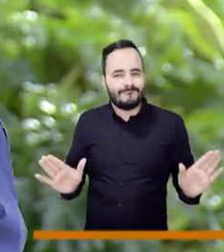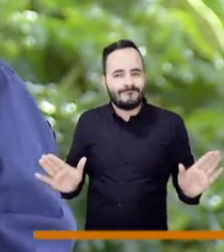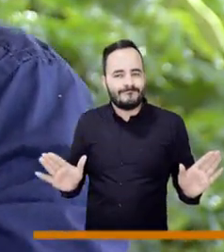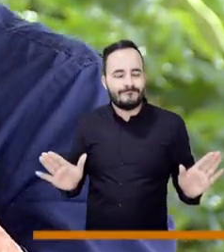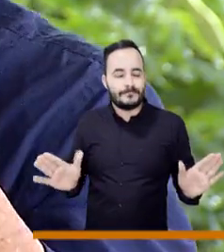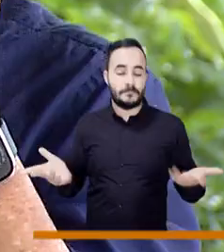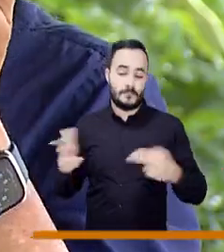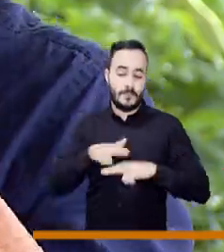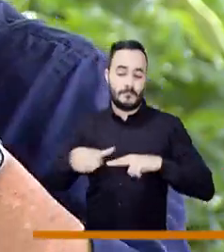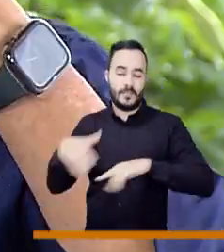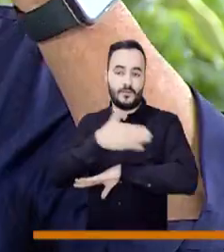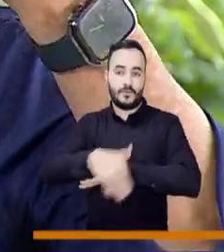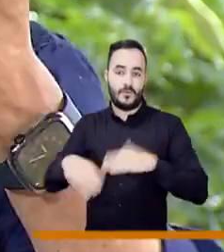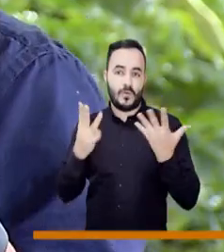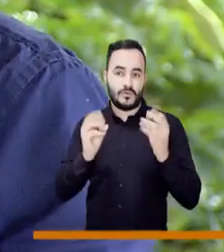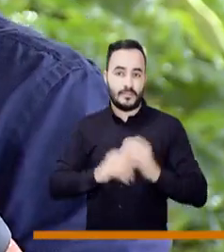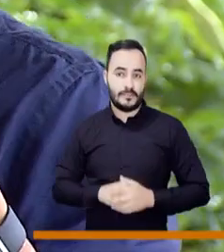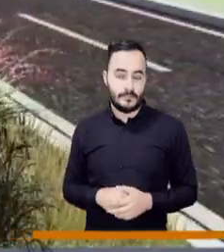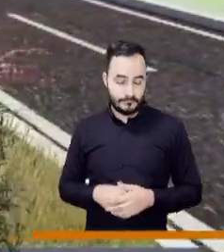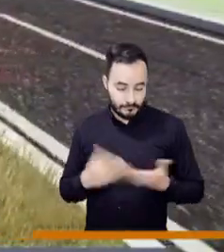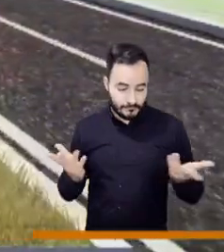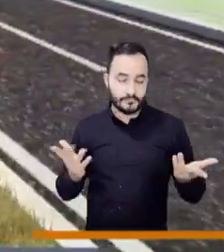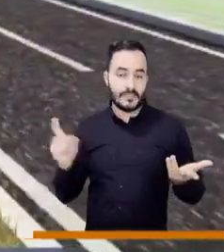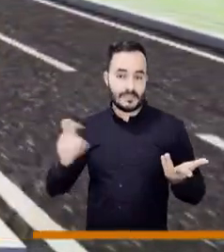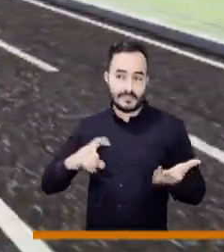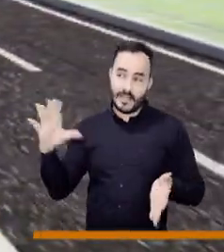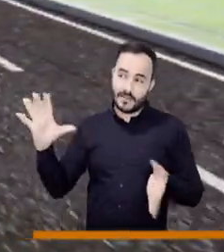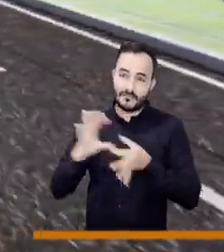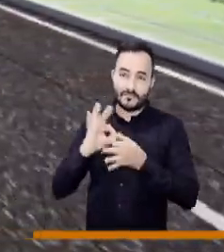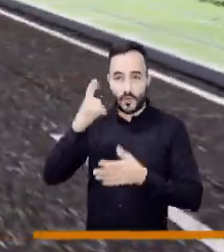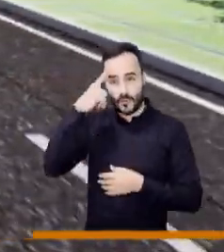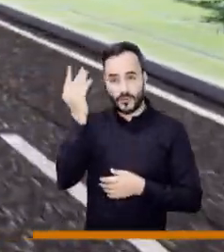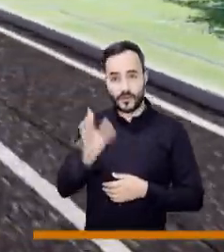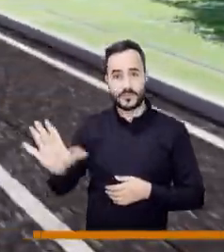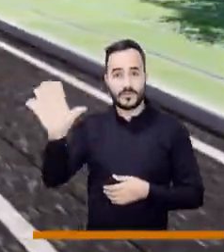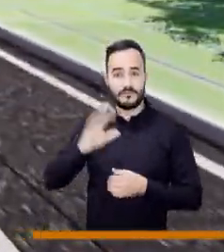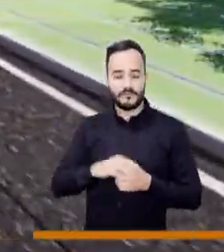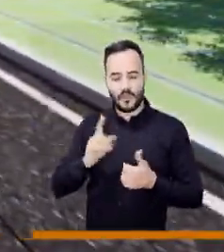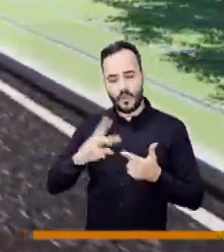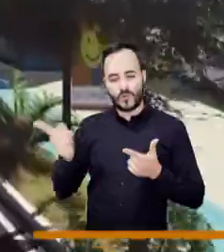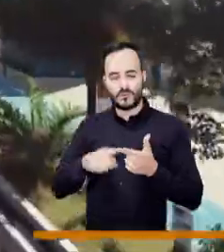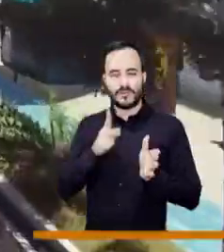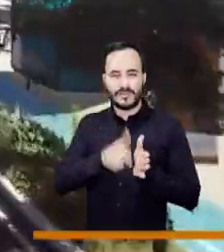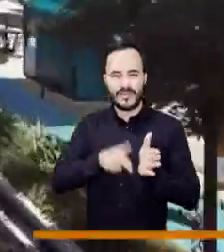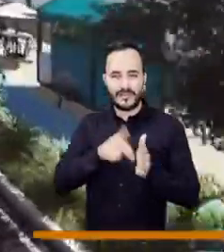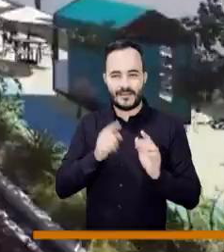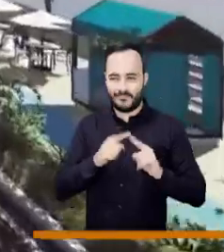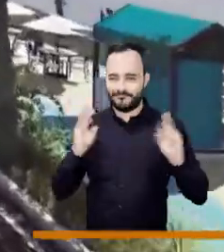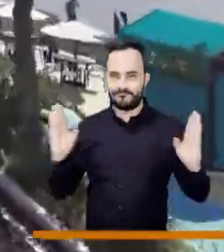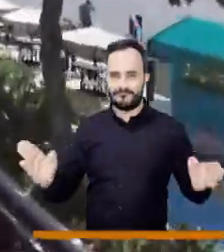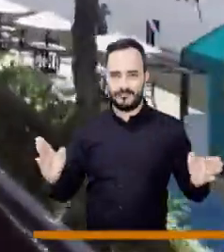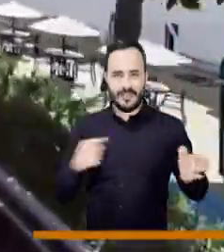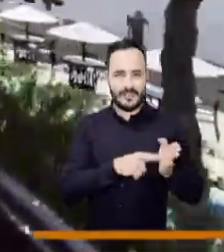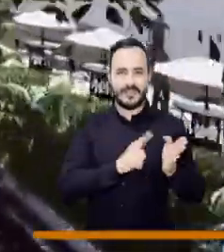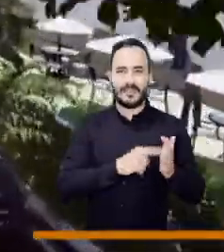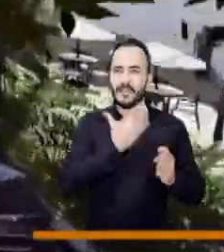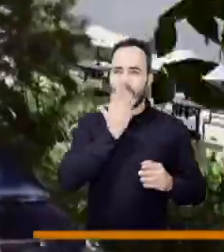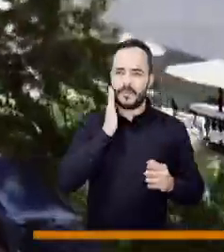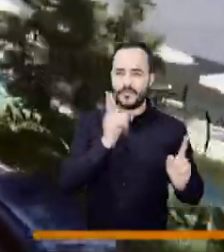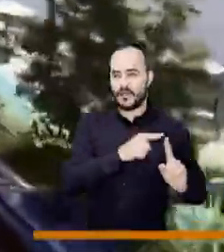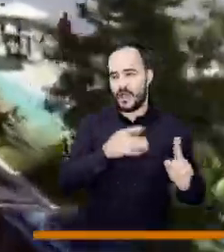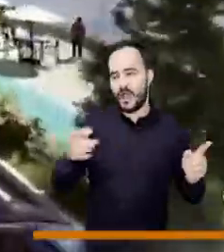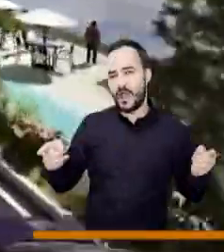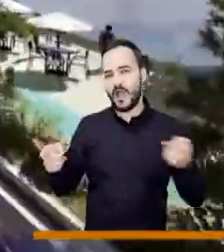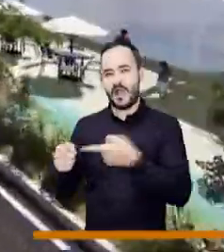guste. Por ejemplo, el metro del 80 para que termine, necesita el gobierno nacional. El tren de cercanías que iría desde Barbosa